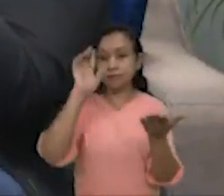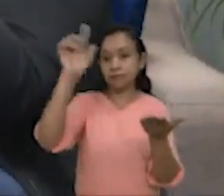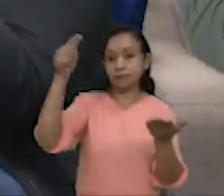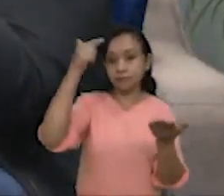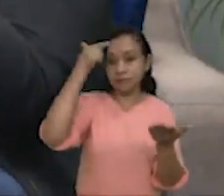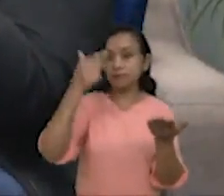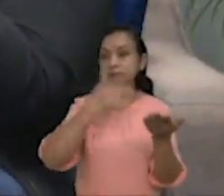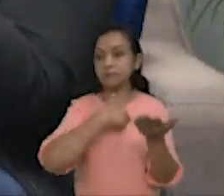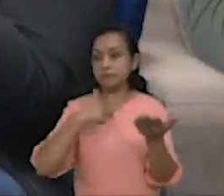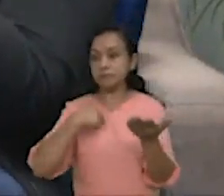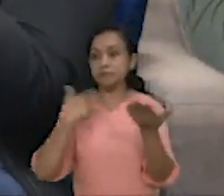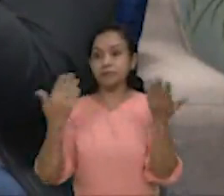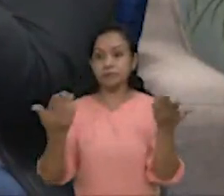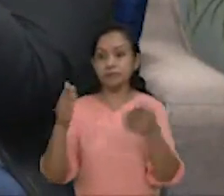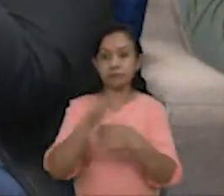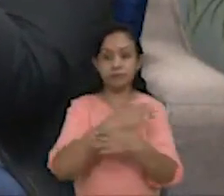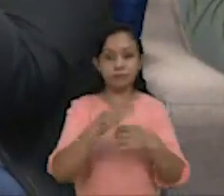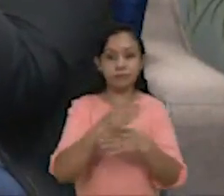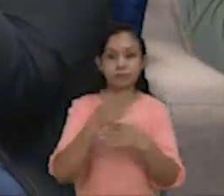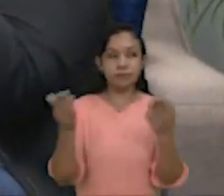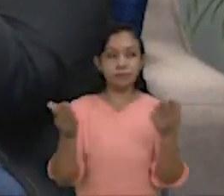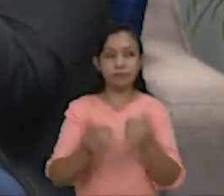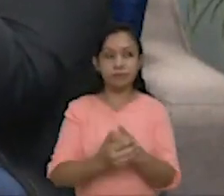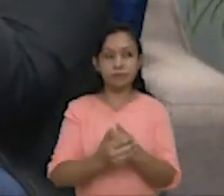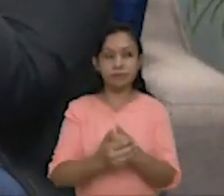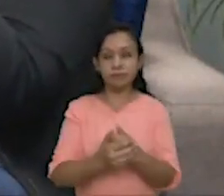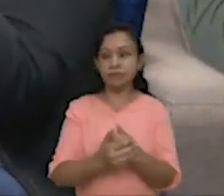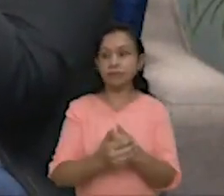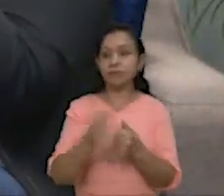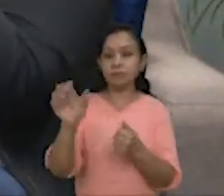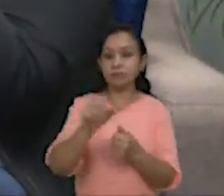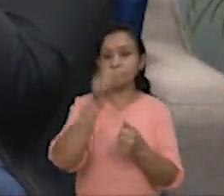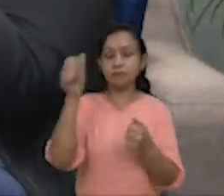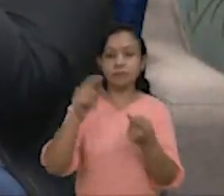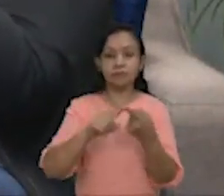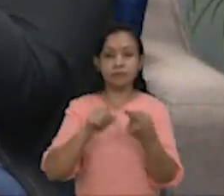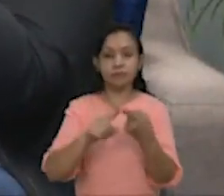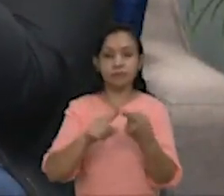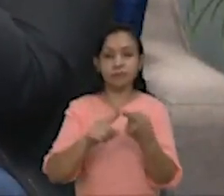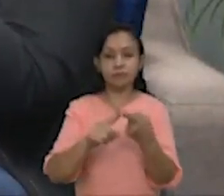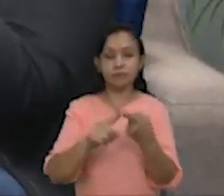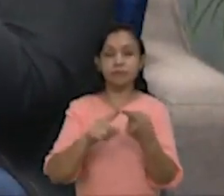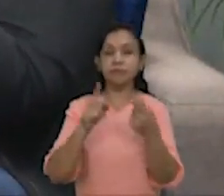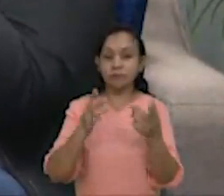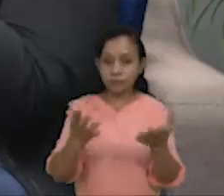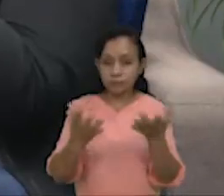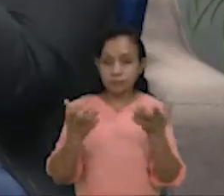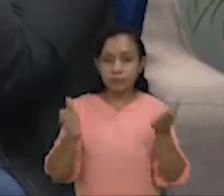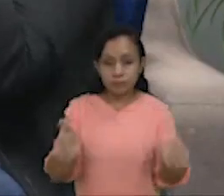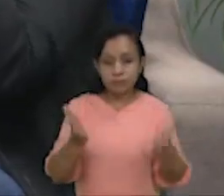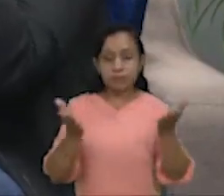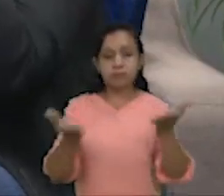gobierno, país, pueblo, etcétera. Y la otra que me parece es que nosotros hemos insistido a la